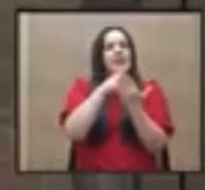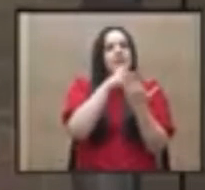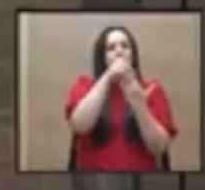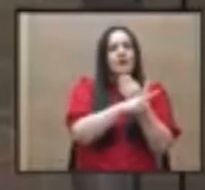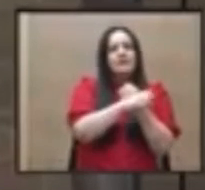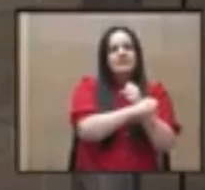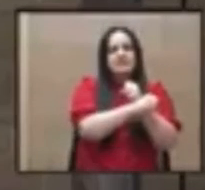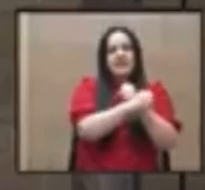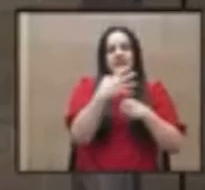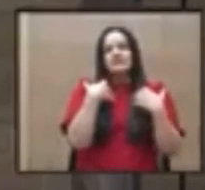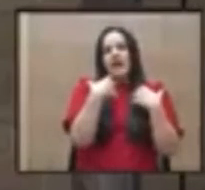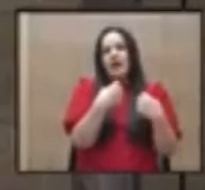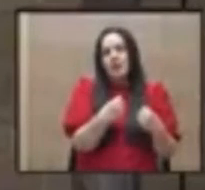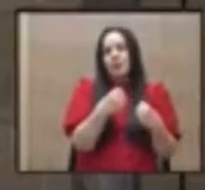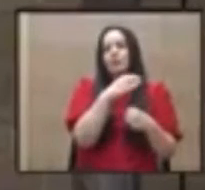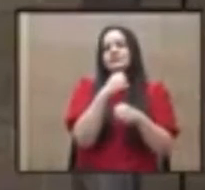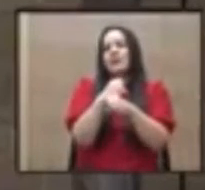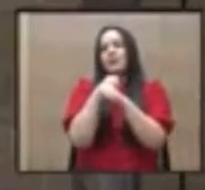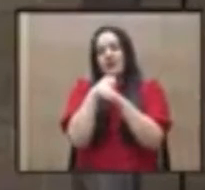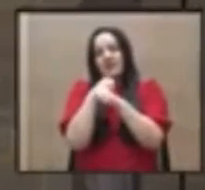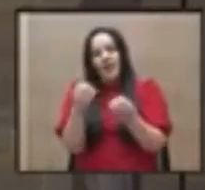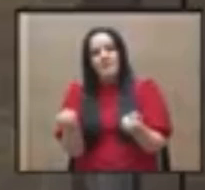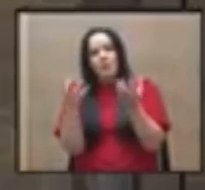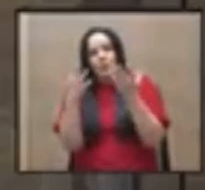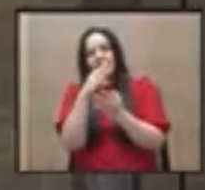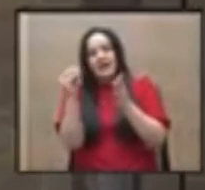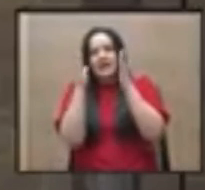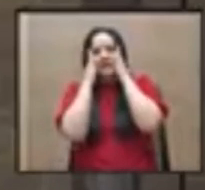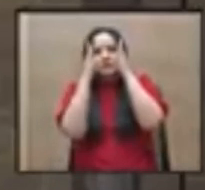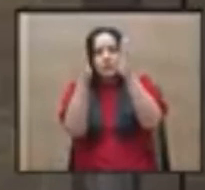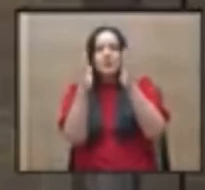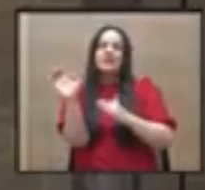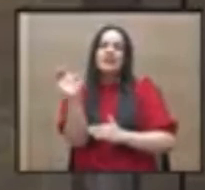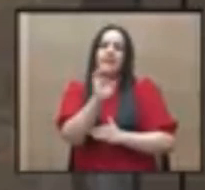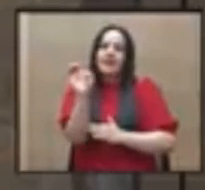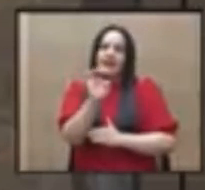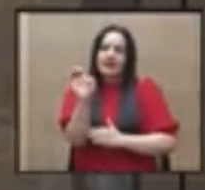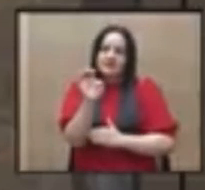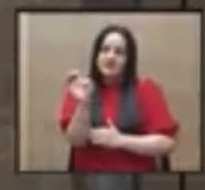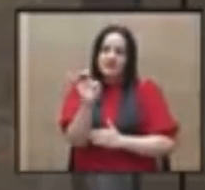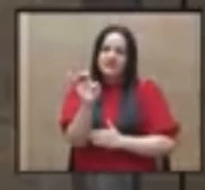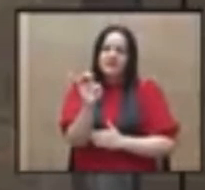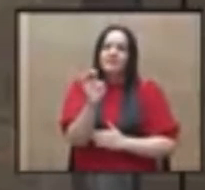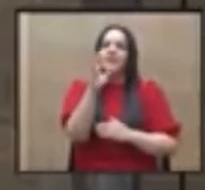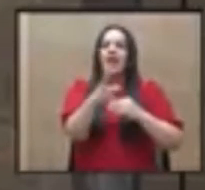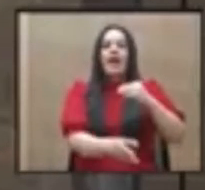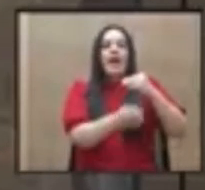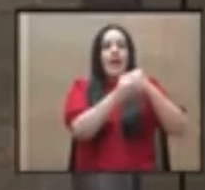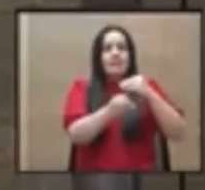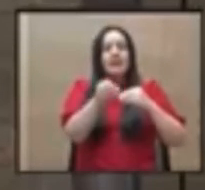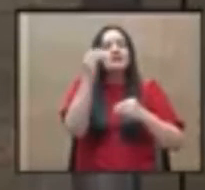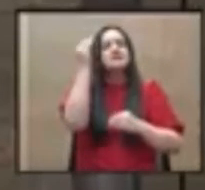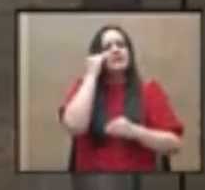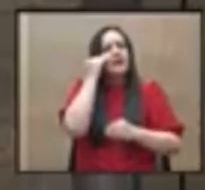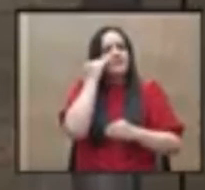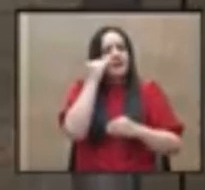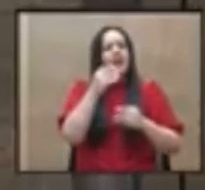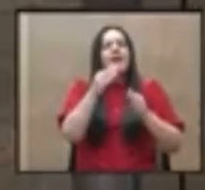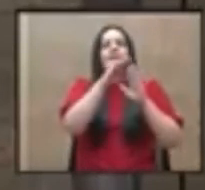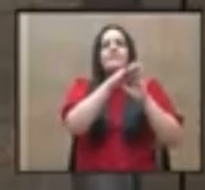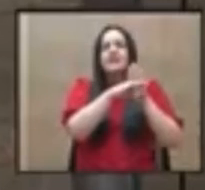seguridad pública y atención de emergencias. Además, hay que considerar que las medidas obligatorias